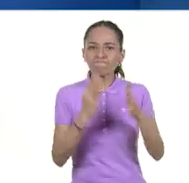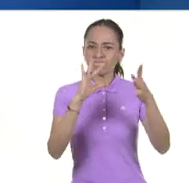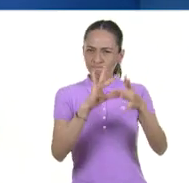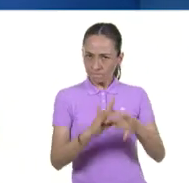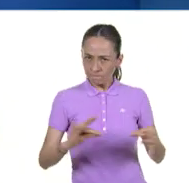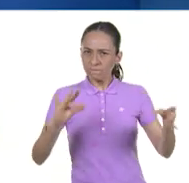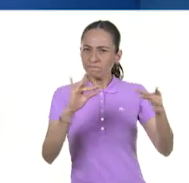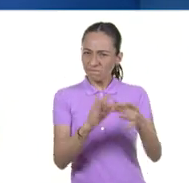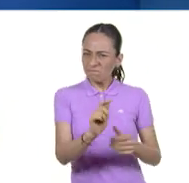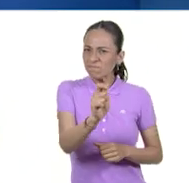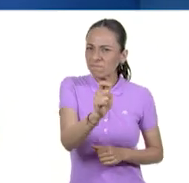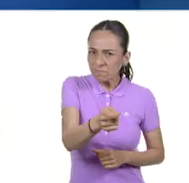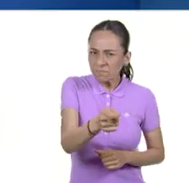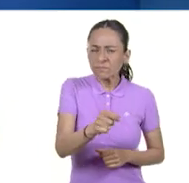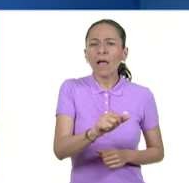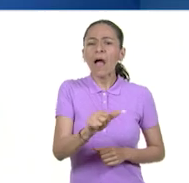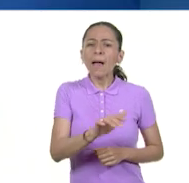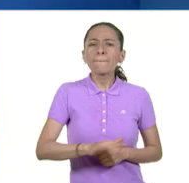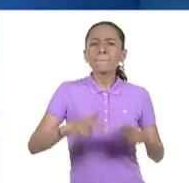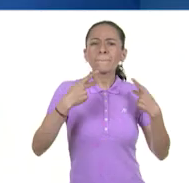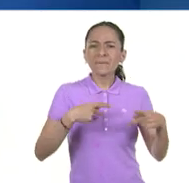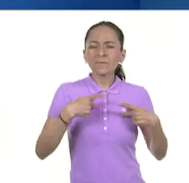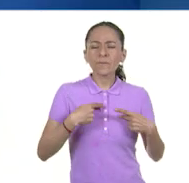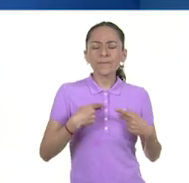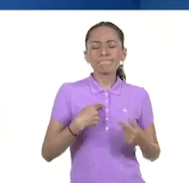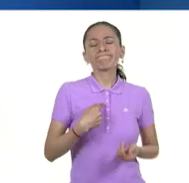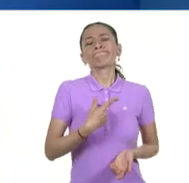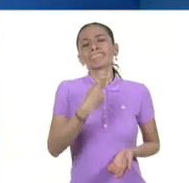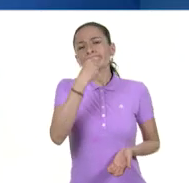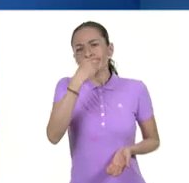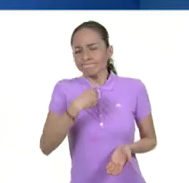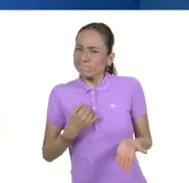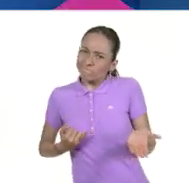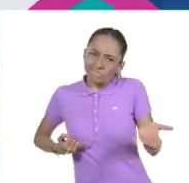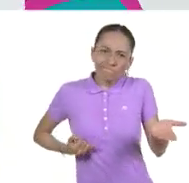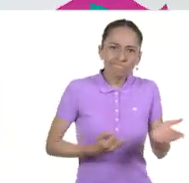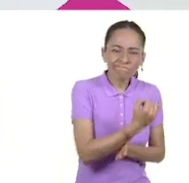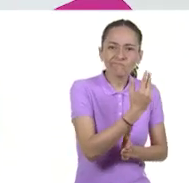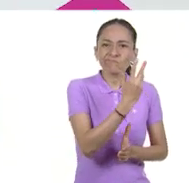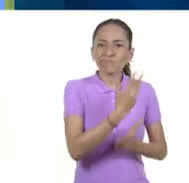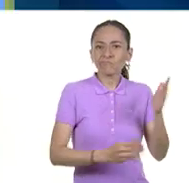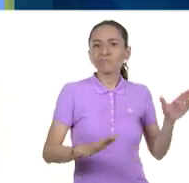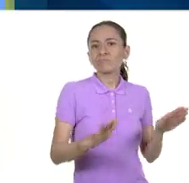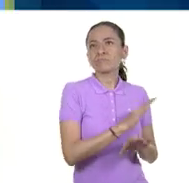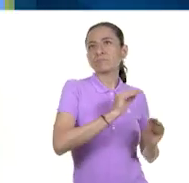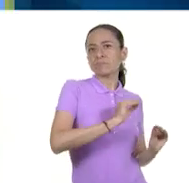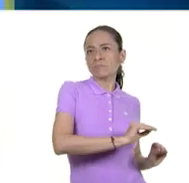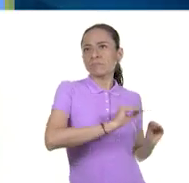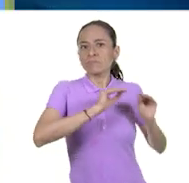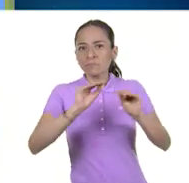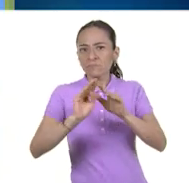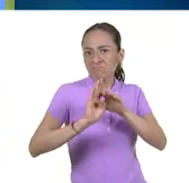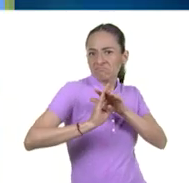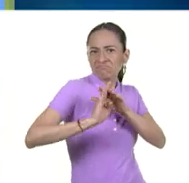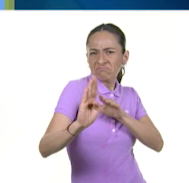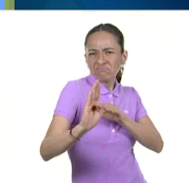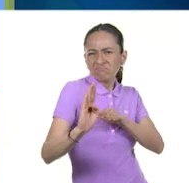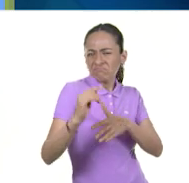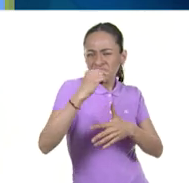por las que la gente migra. ¿Podrías mencionar algunas de ellas, Jenny? Déjeme